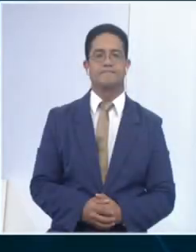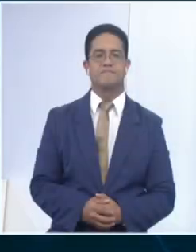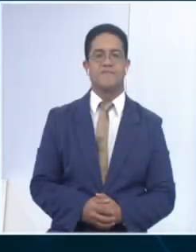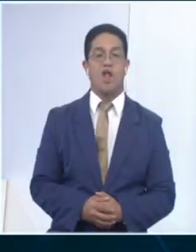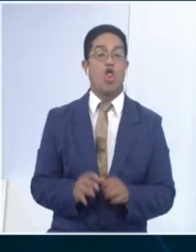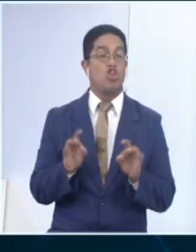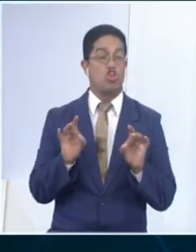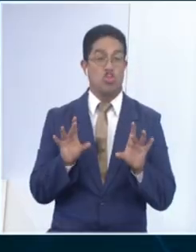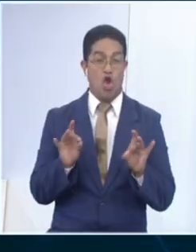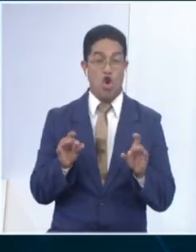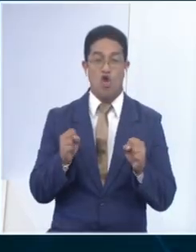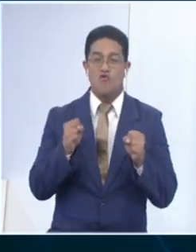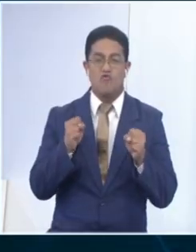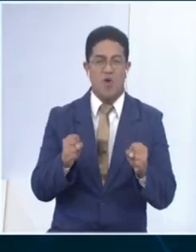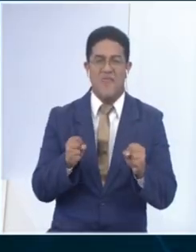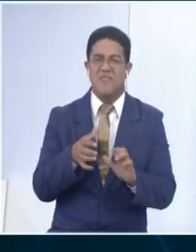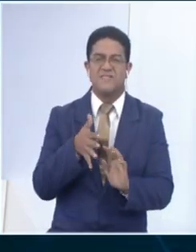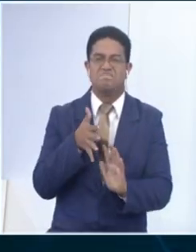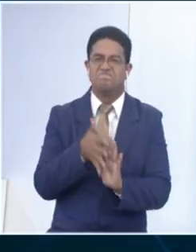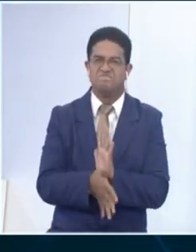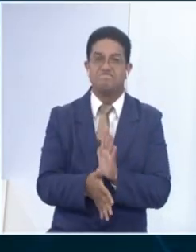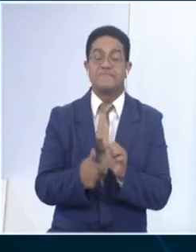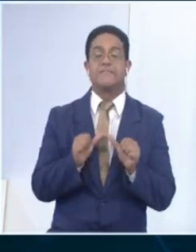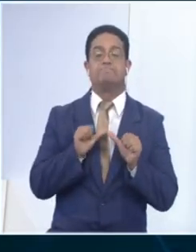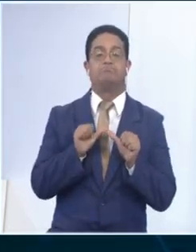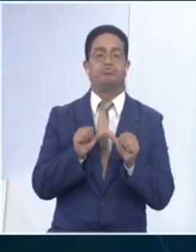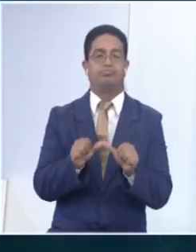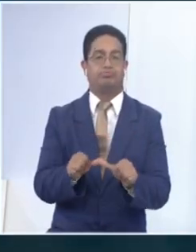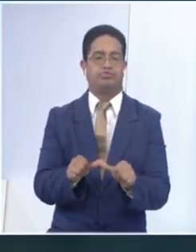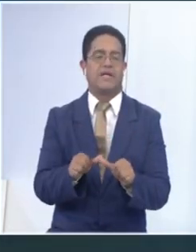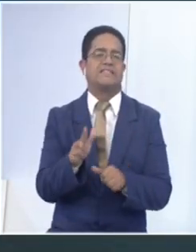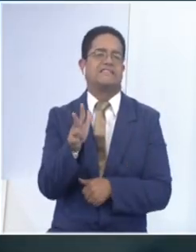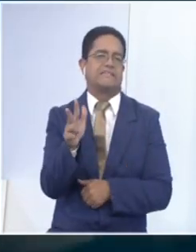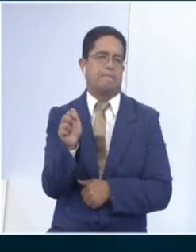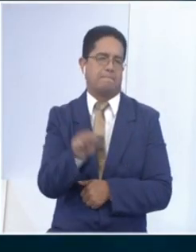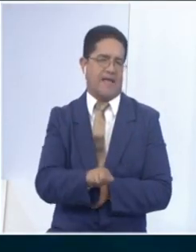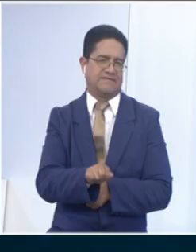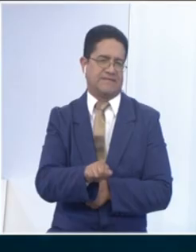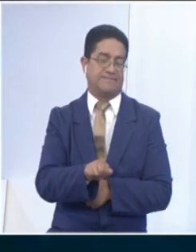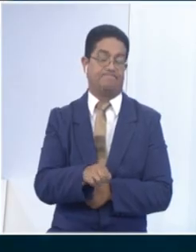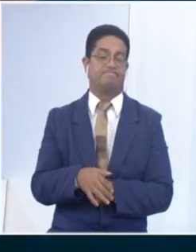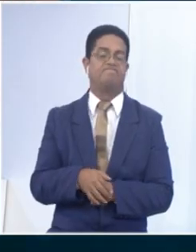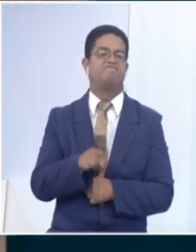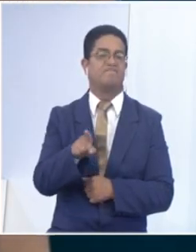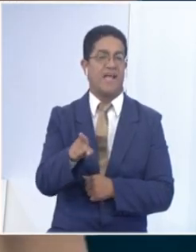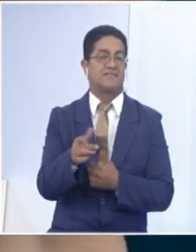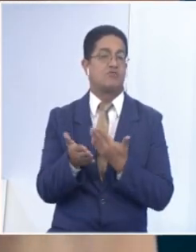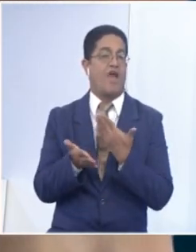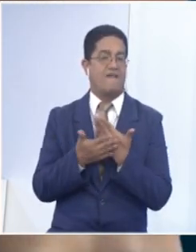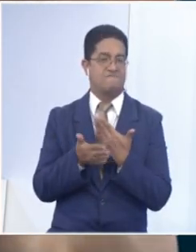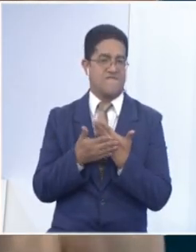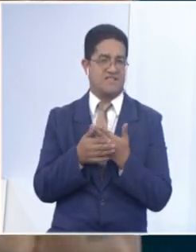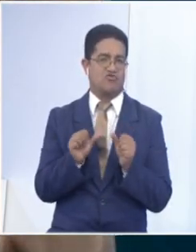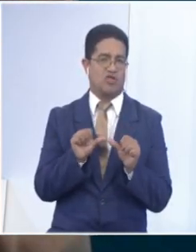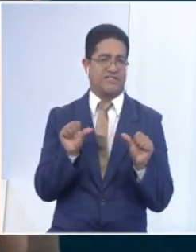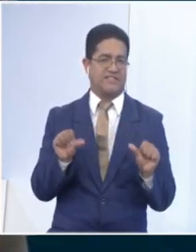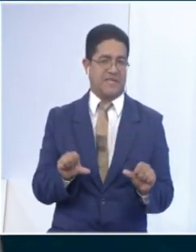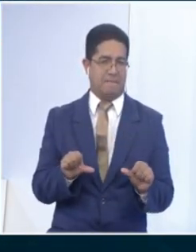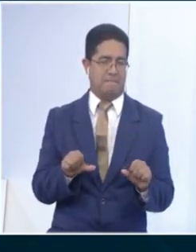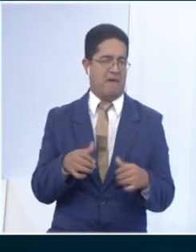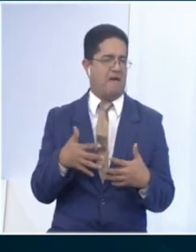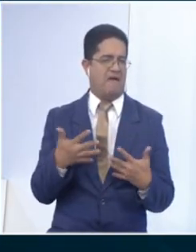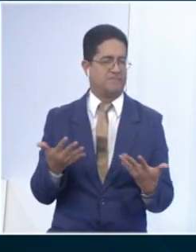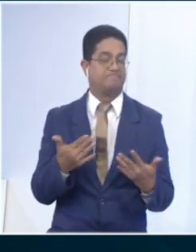El dolor crónico se define como aquel que persiste durante más de 3 meses. Es una señal del sistema nervioso para indicar